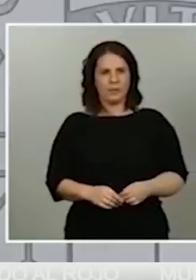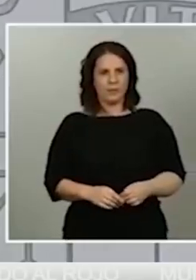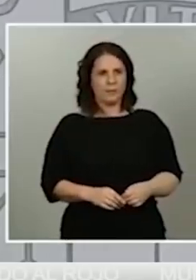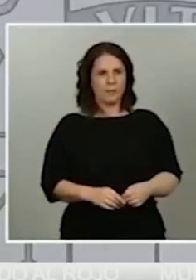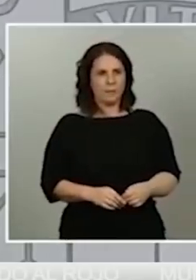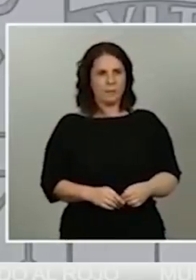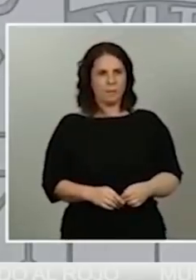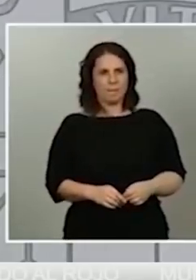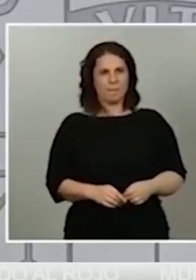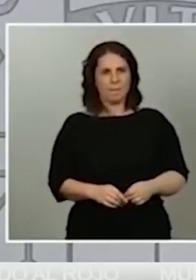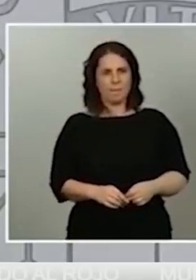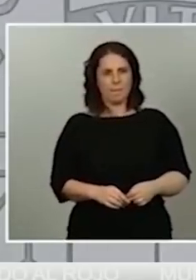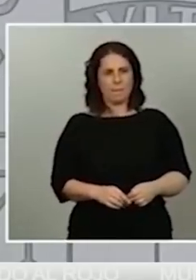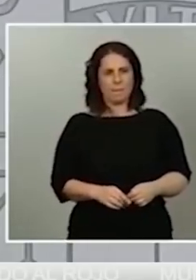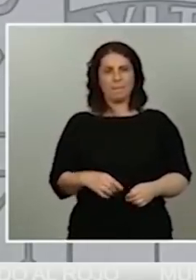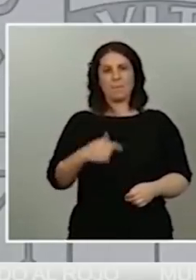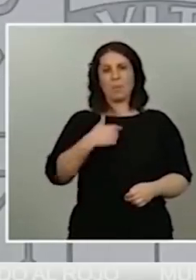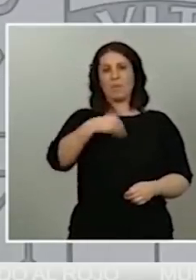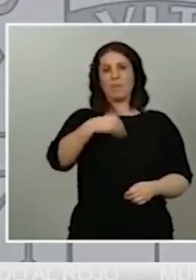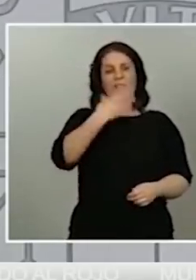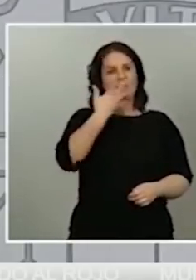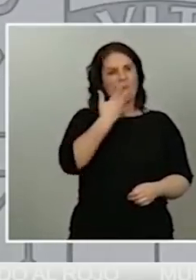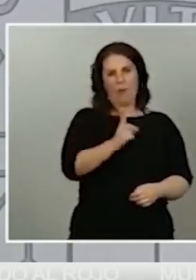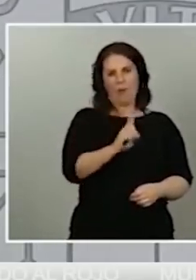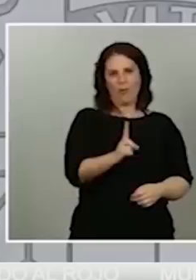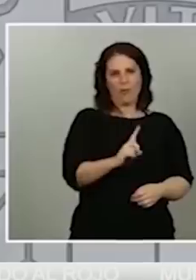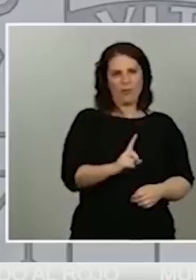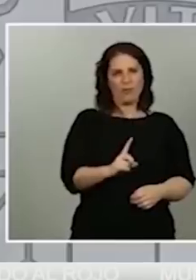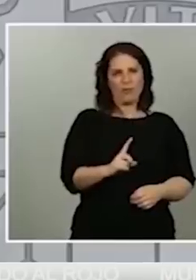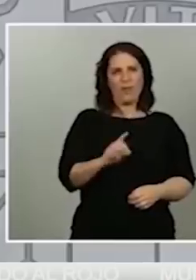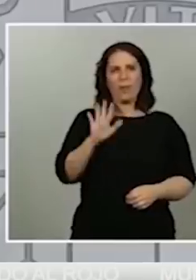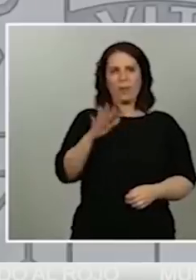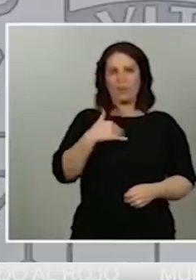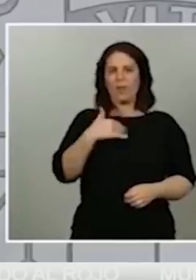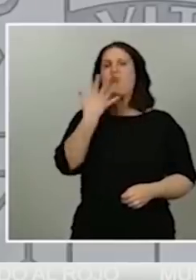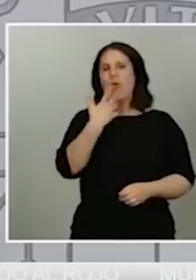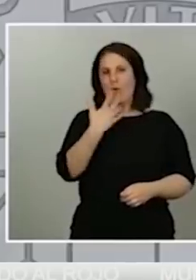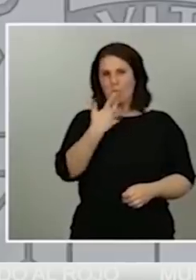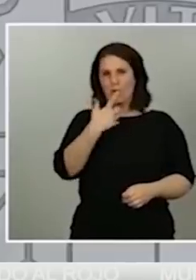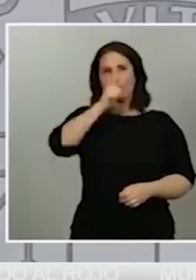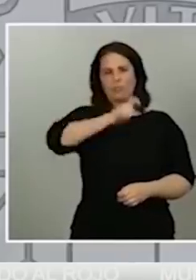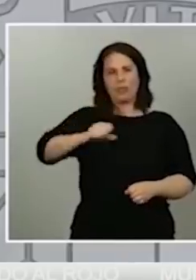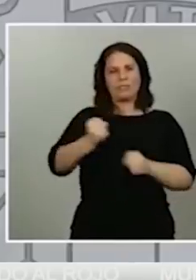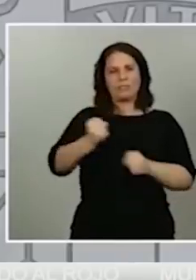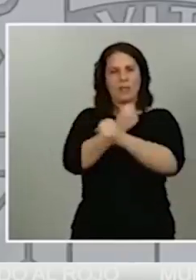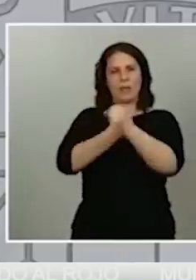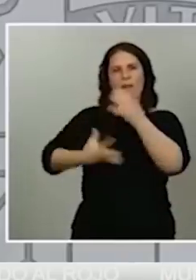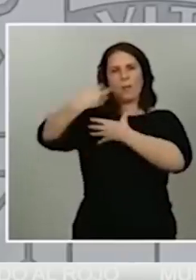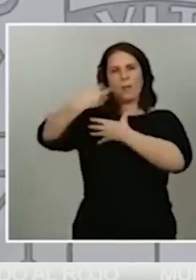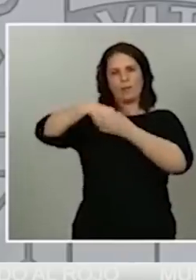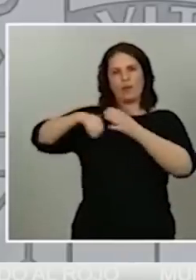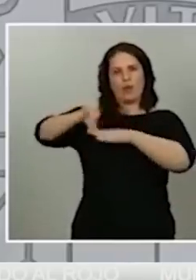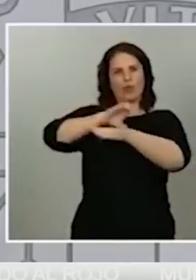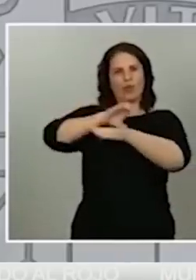Iñaki Gabinondo, creo recordar hace algún tiempo, que Aznar consiguió